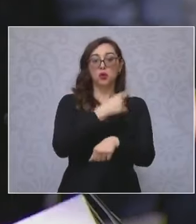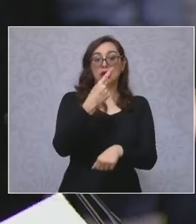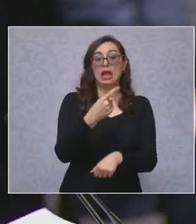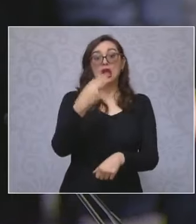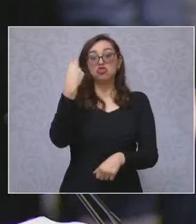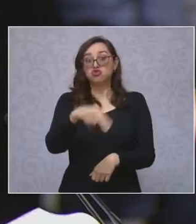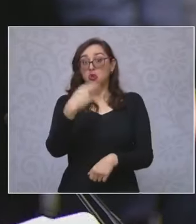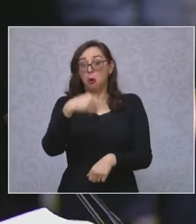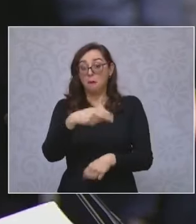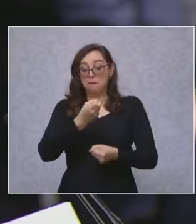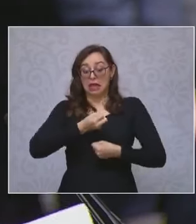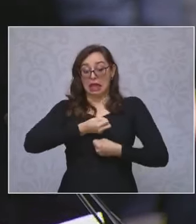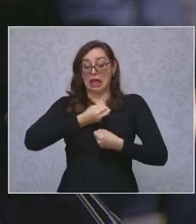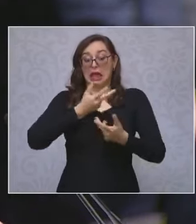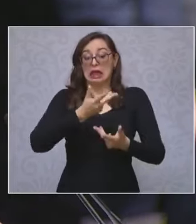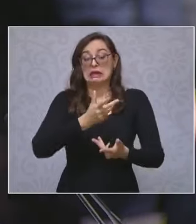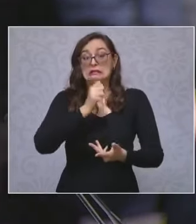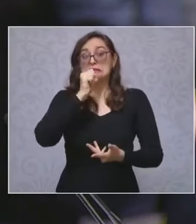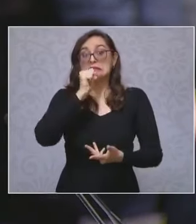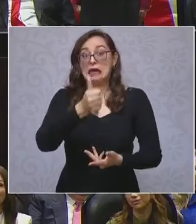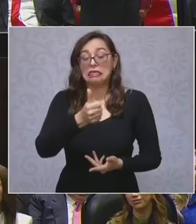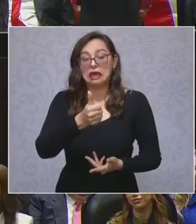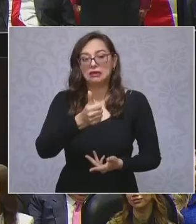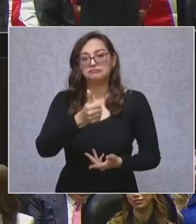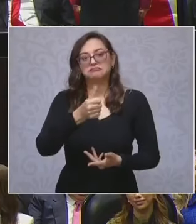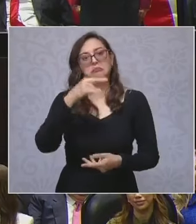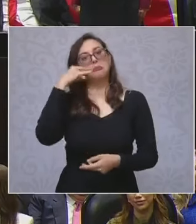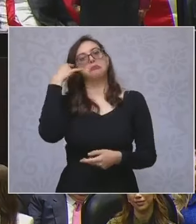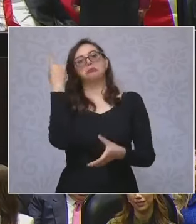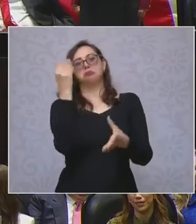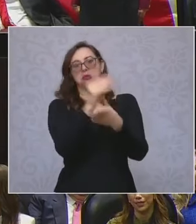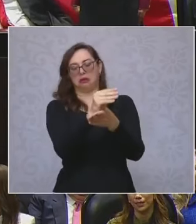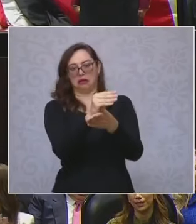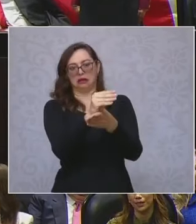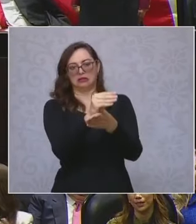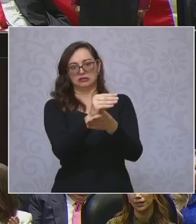nombra existe. Hoy quiero.